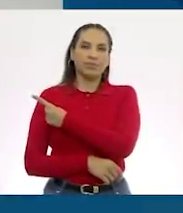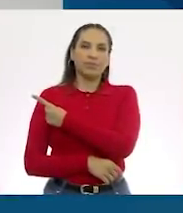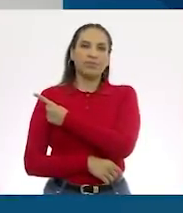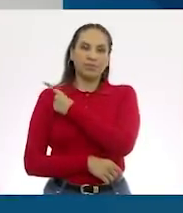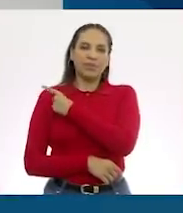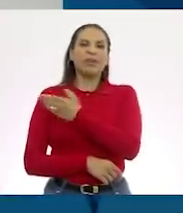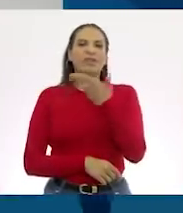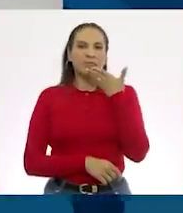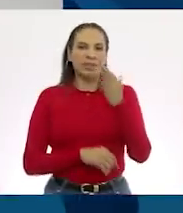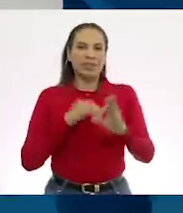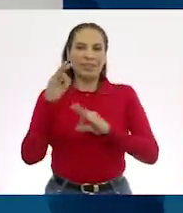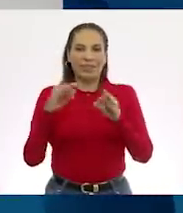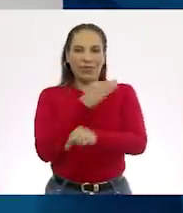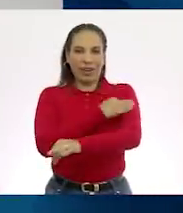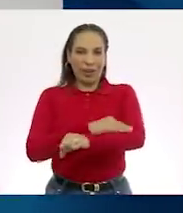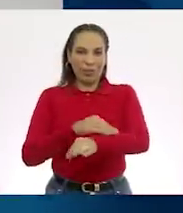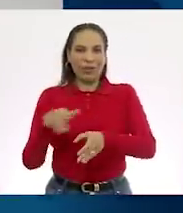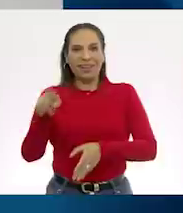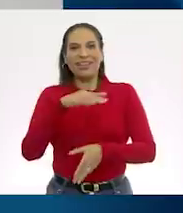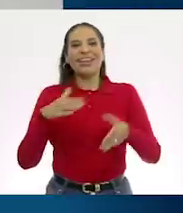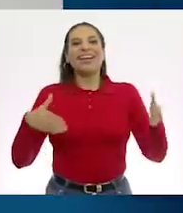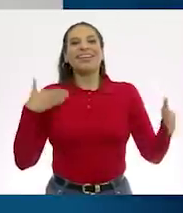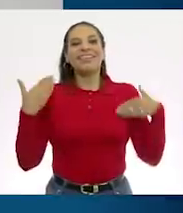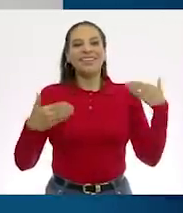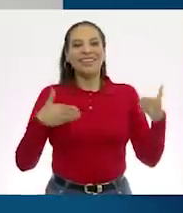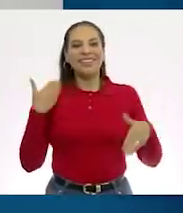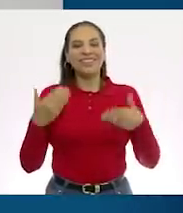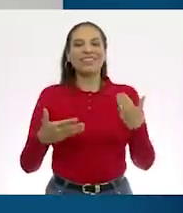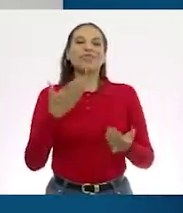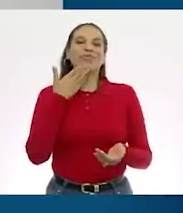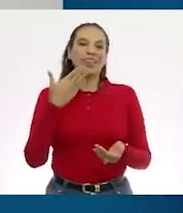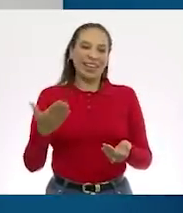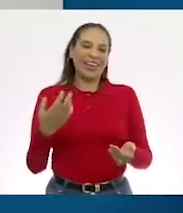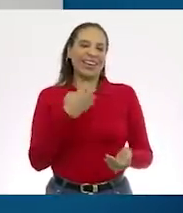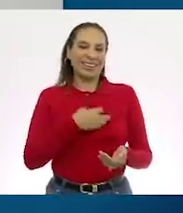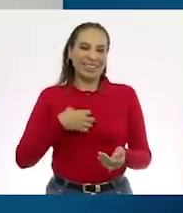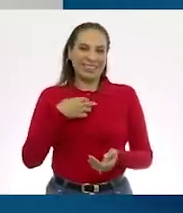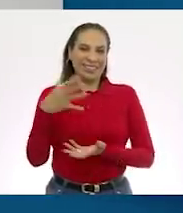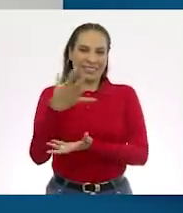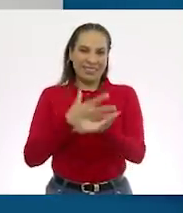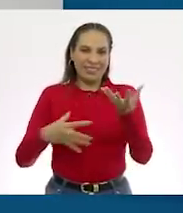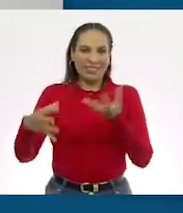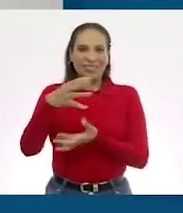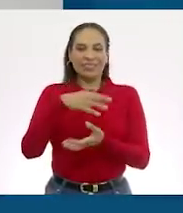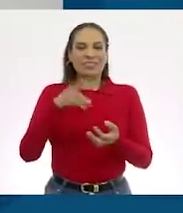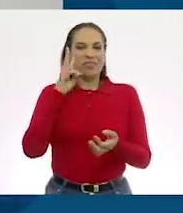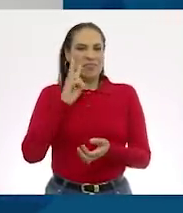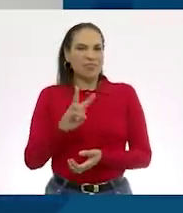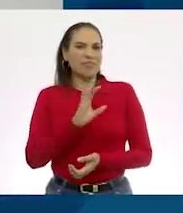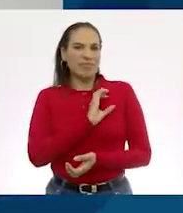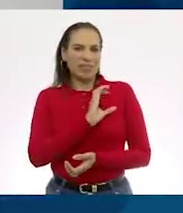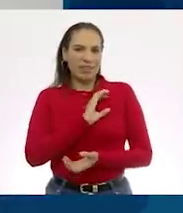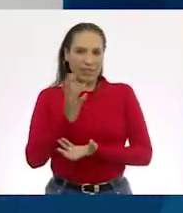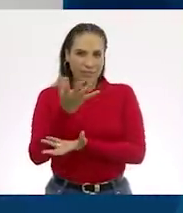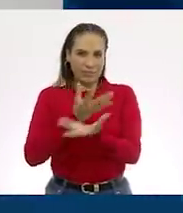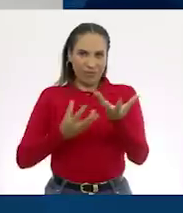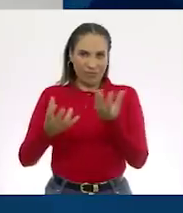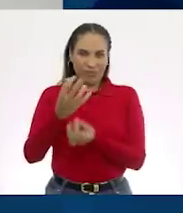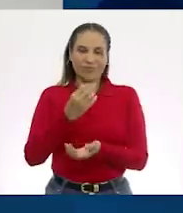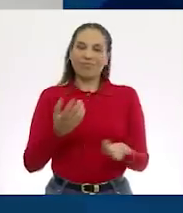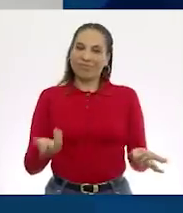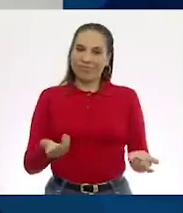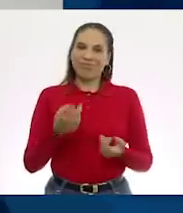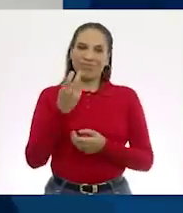Ese es un buen trato, es una familia que se está divirtiendo, la está pasando bien y se ven cariñosos entre ellos. Así